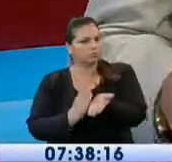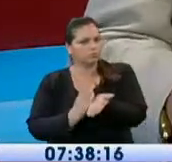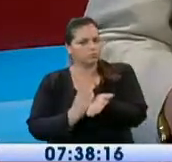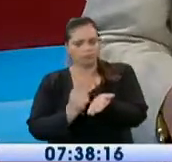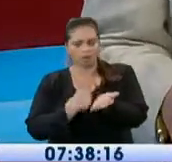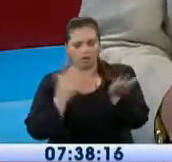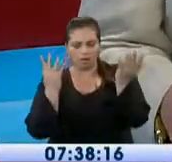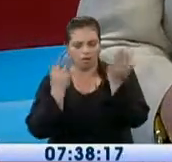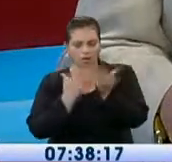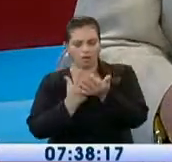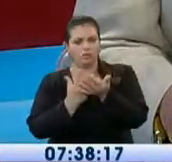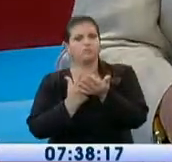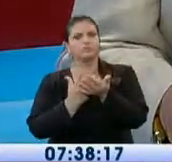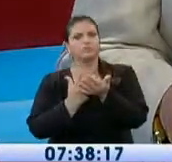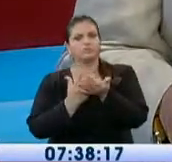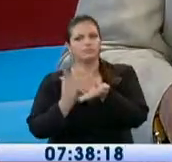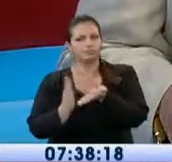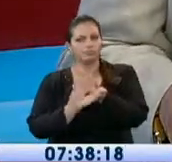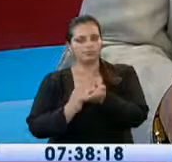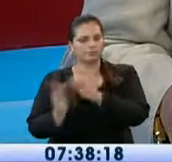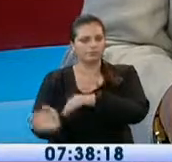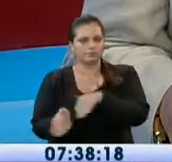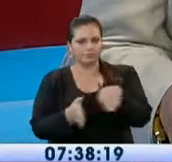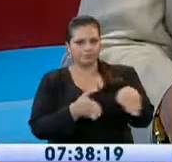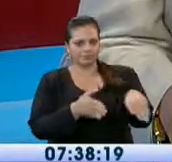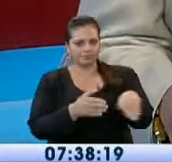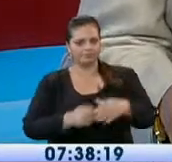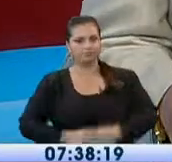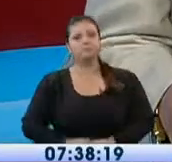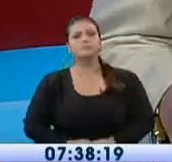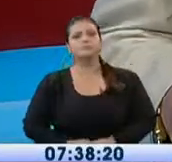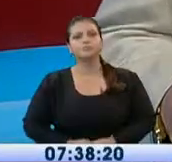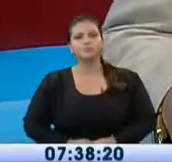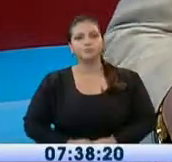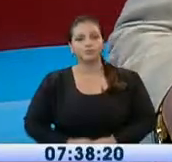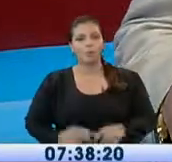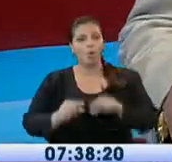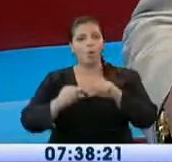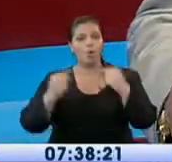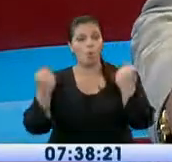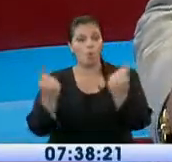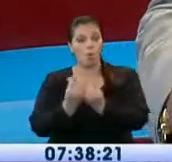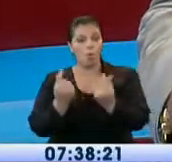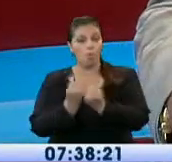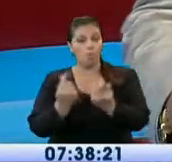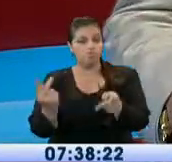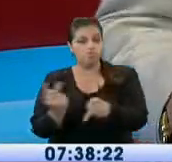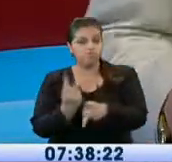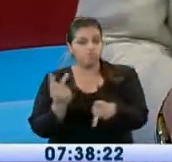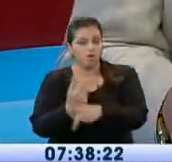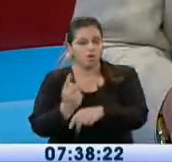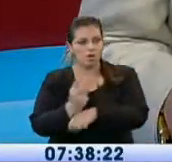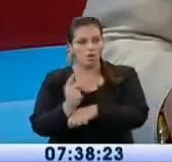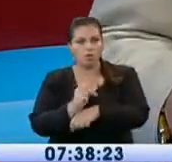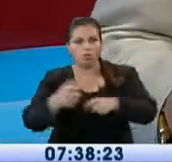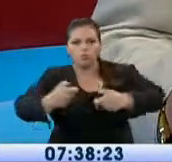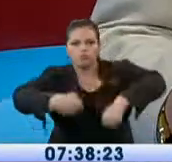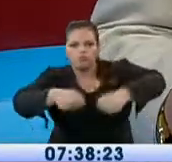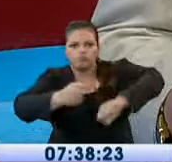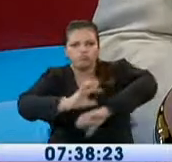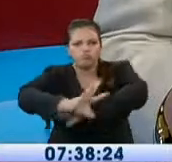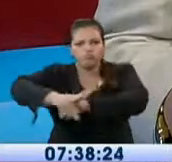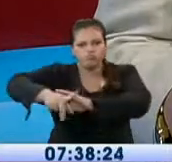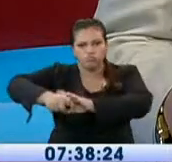otra información que es prioritaria. Capturan a 2 presuntos integrantes de una organización delictiva dedicada al robo de motocicletas.